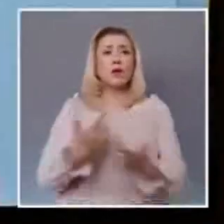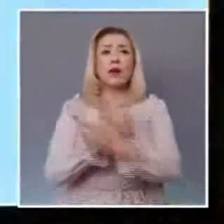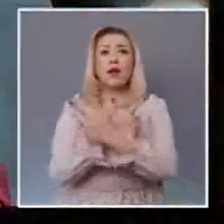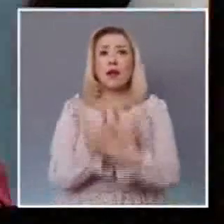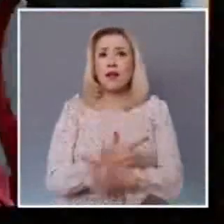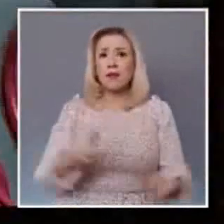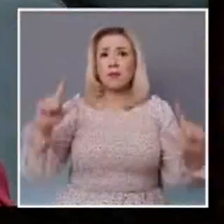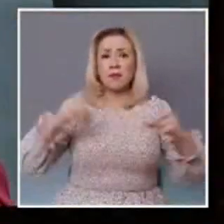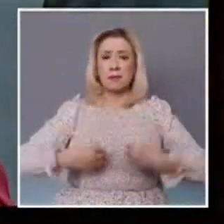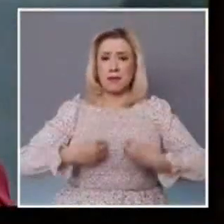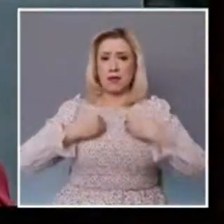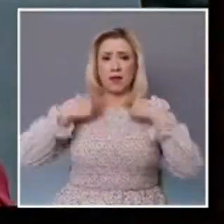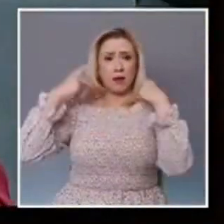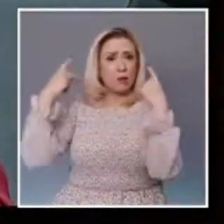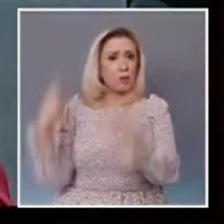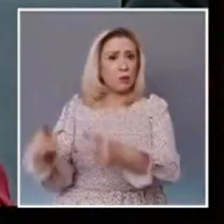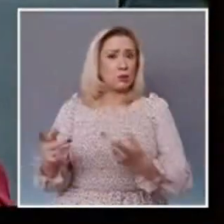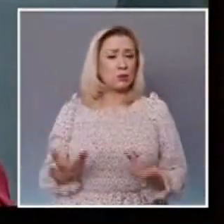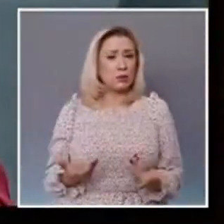fundamentales. Pasan las décadas